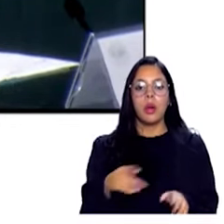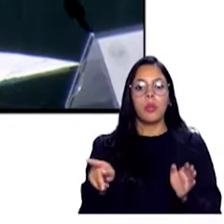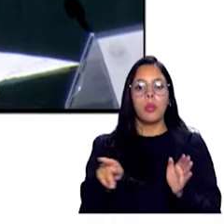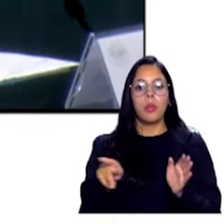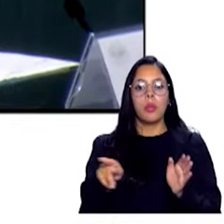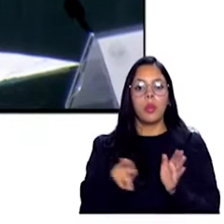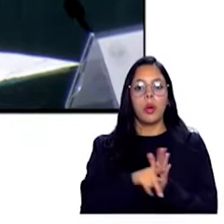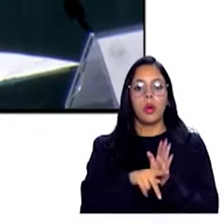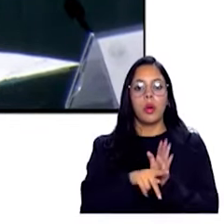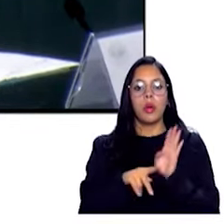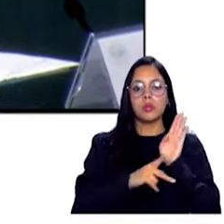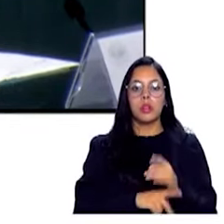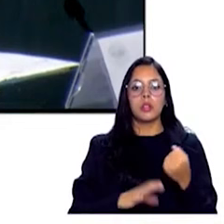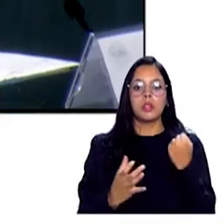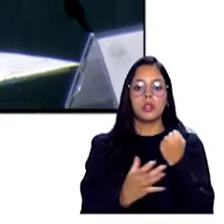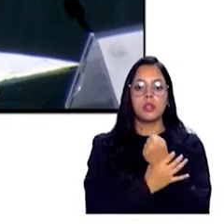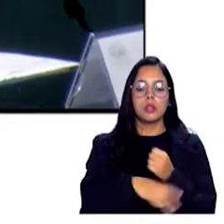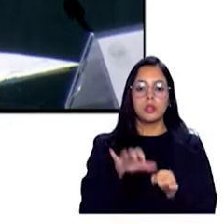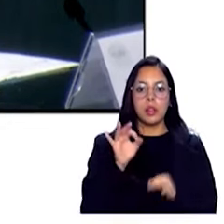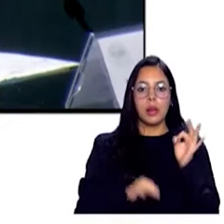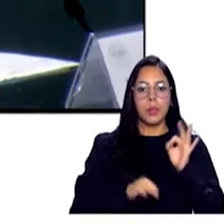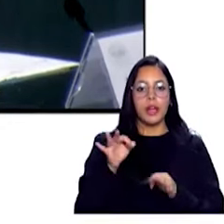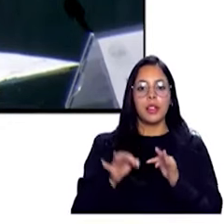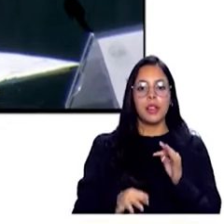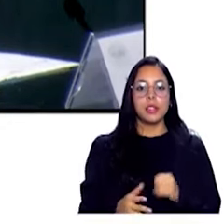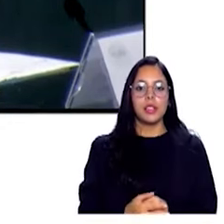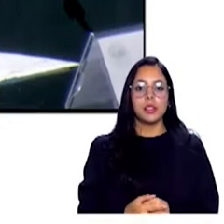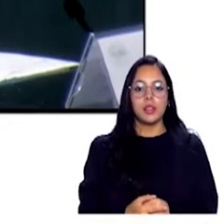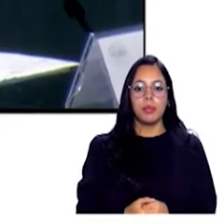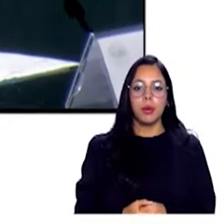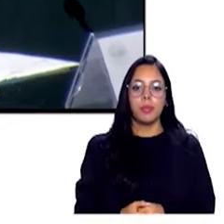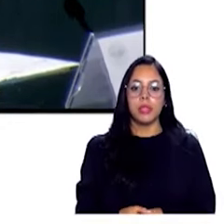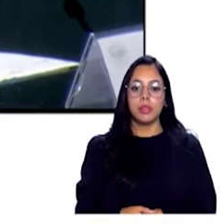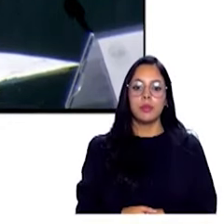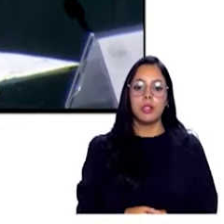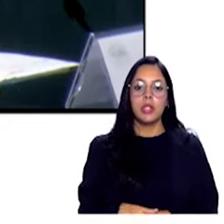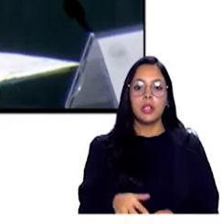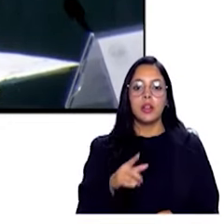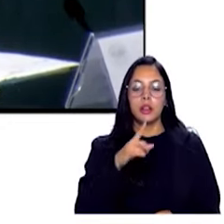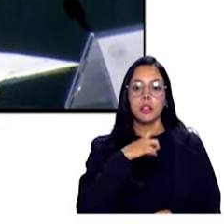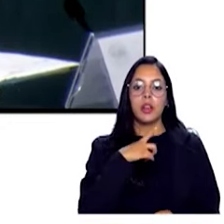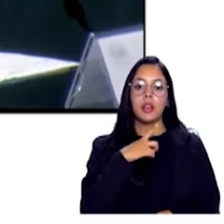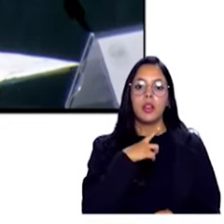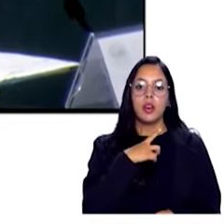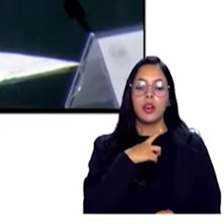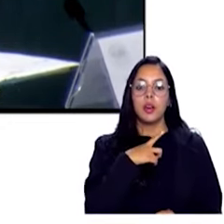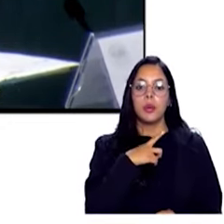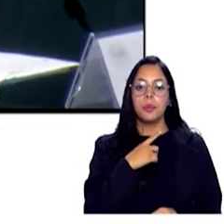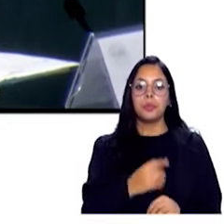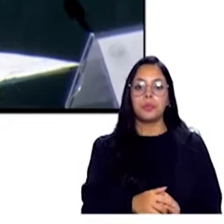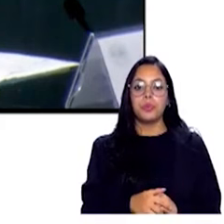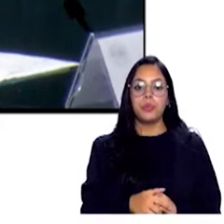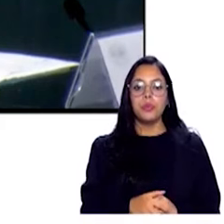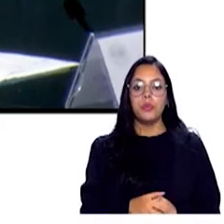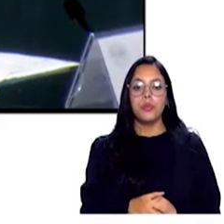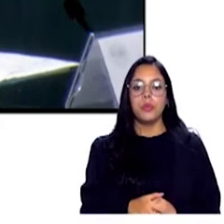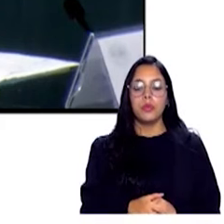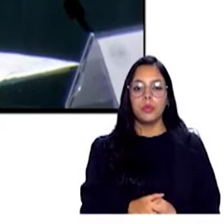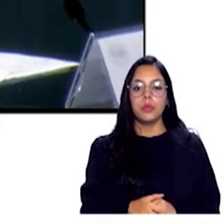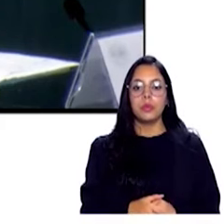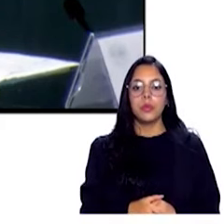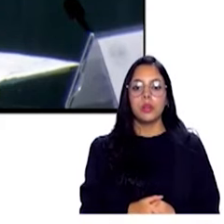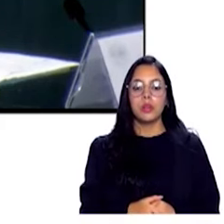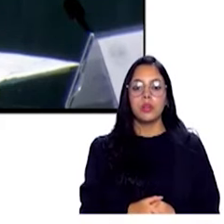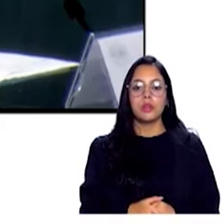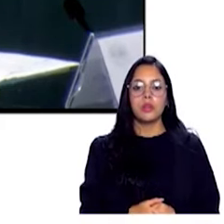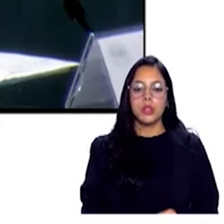normas Sean previsibles en su aplica que la ciudadanía sepa Que el contenido de la le es lo que